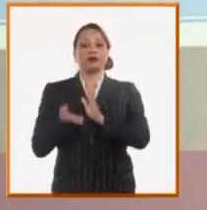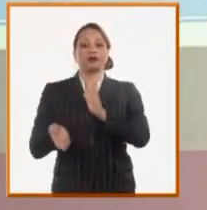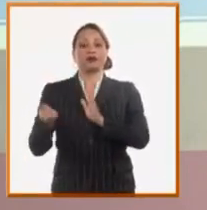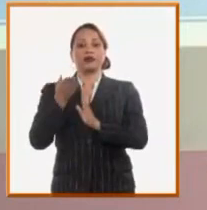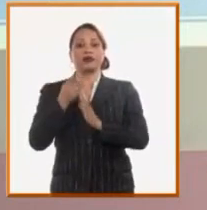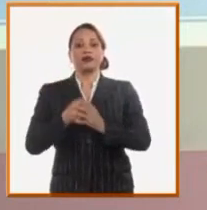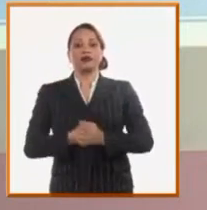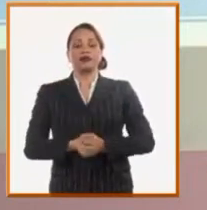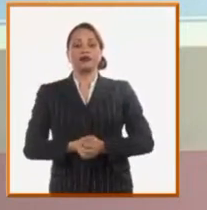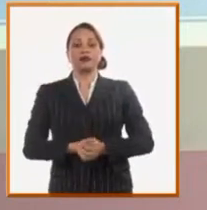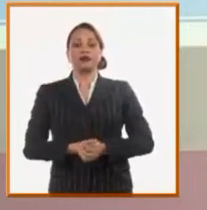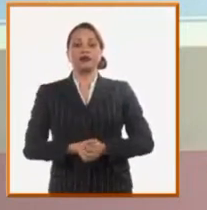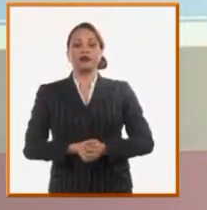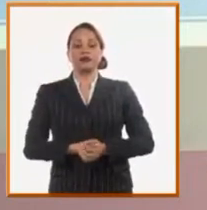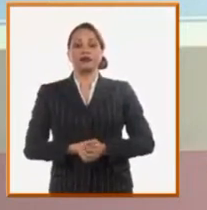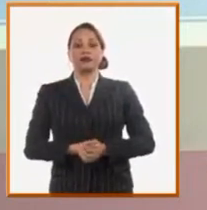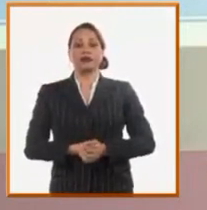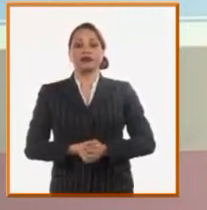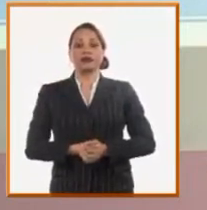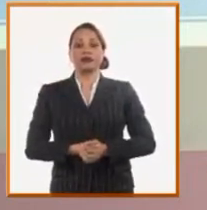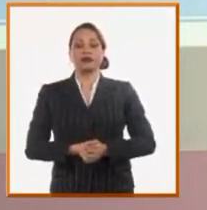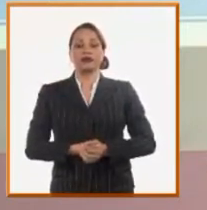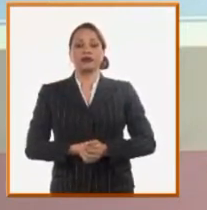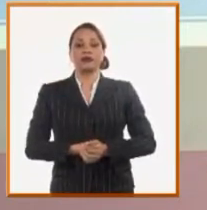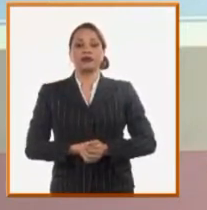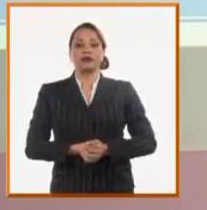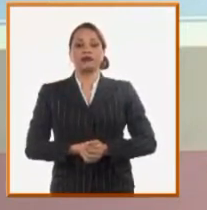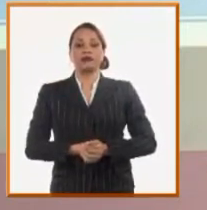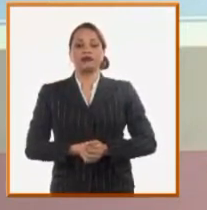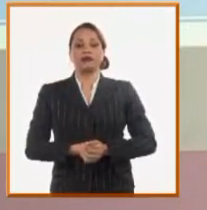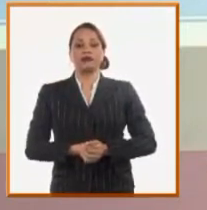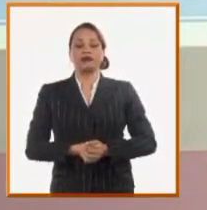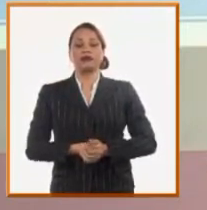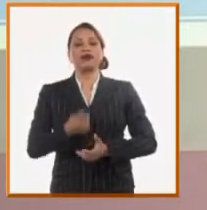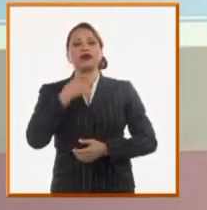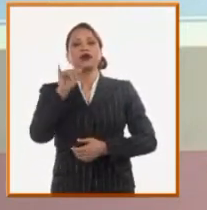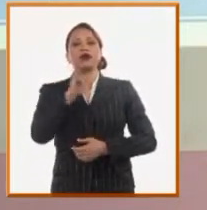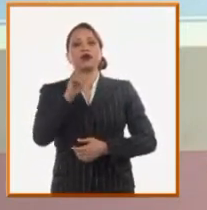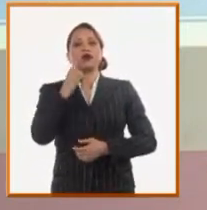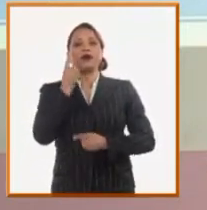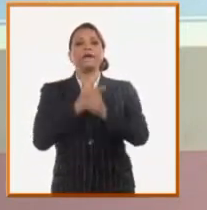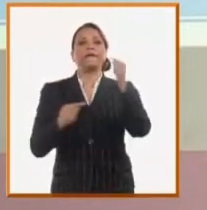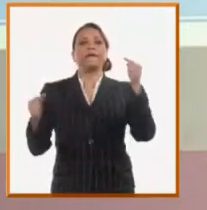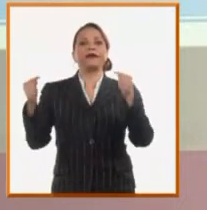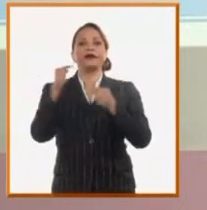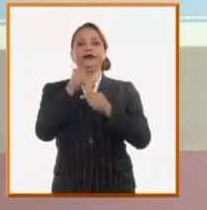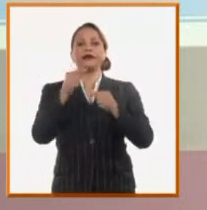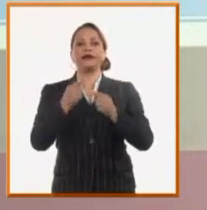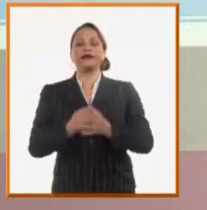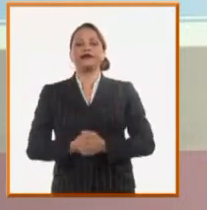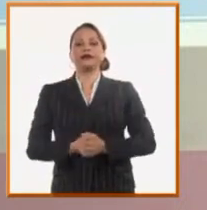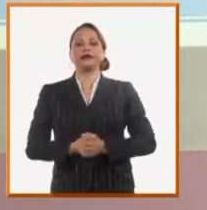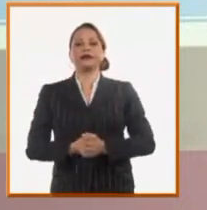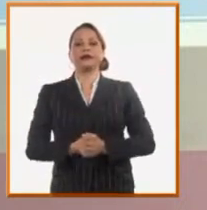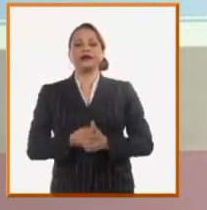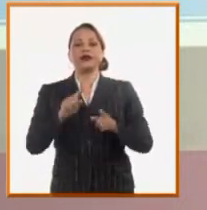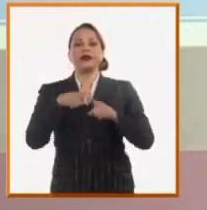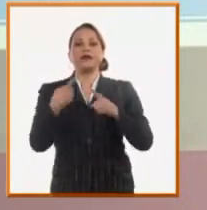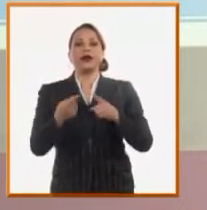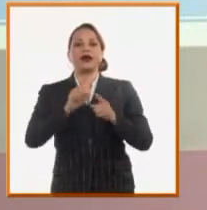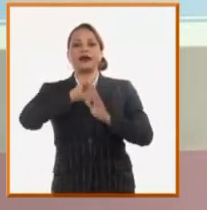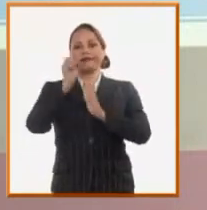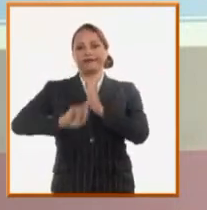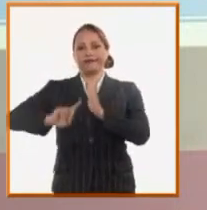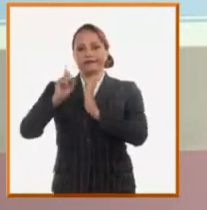los 1.600 millones de dólares al año. También ha habido prioridad para la generación de